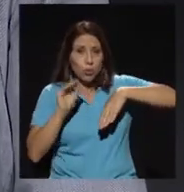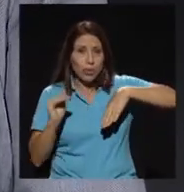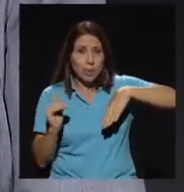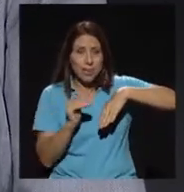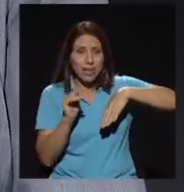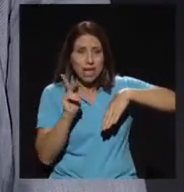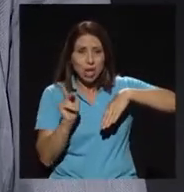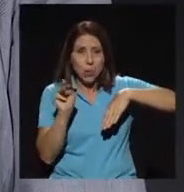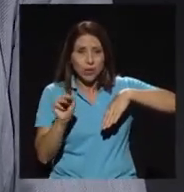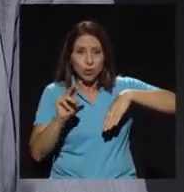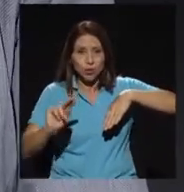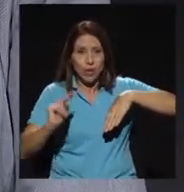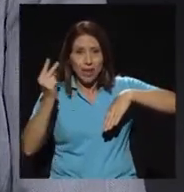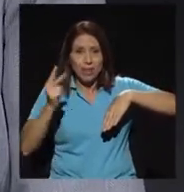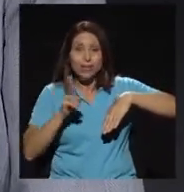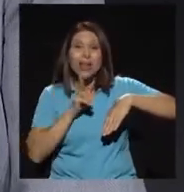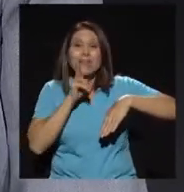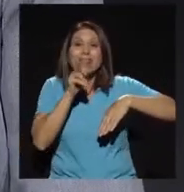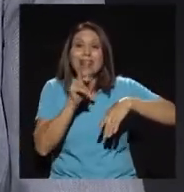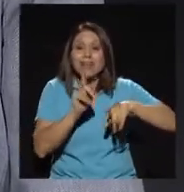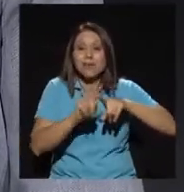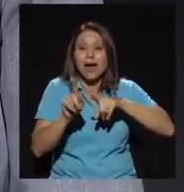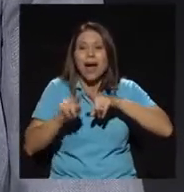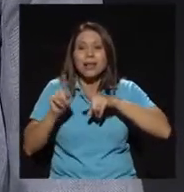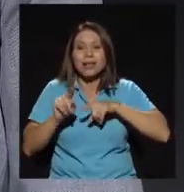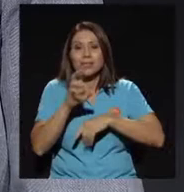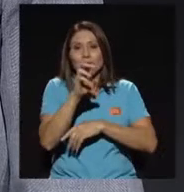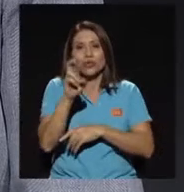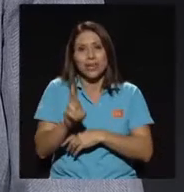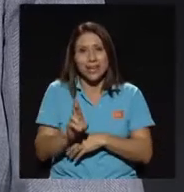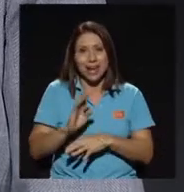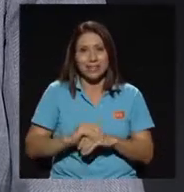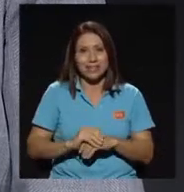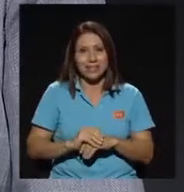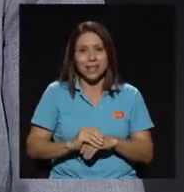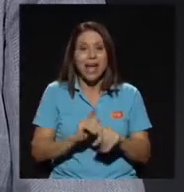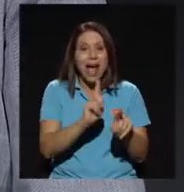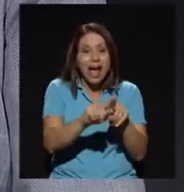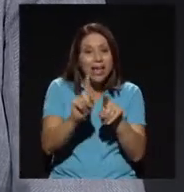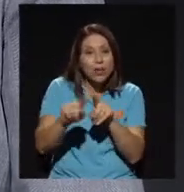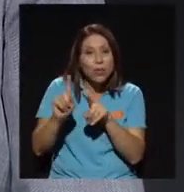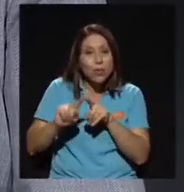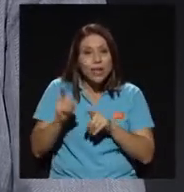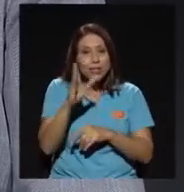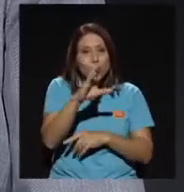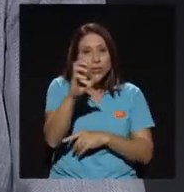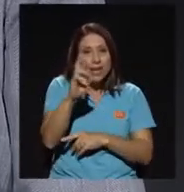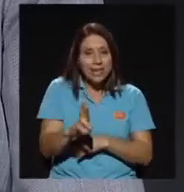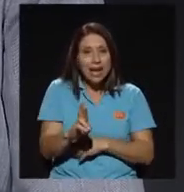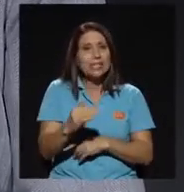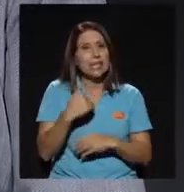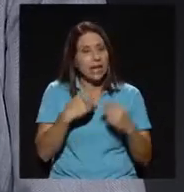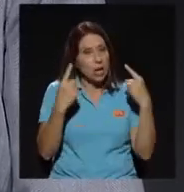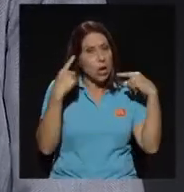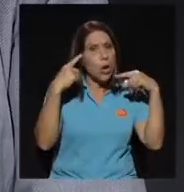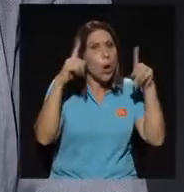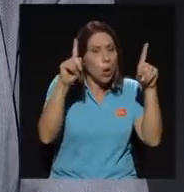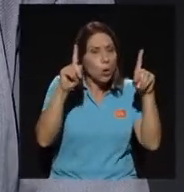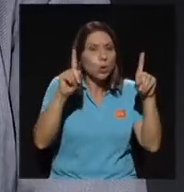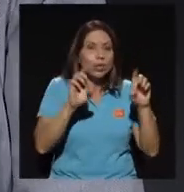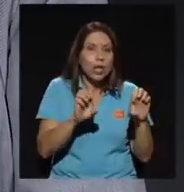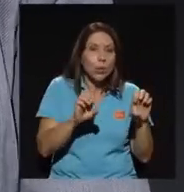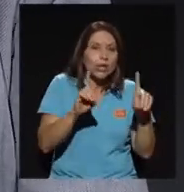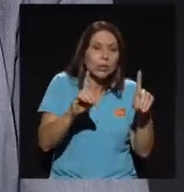Costa Ricas. Hay algunas Costa Ricas que tienen logros acumulados en materia de educación, de salud,